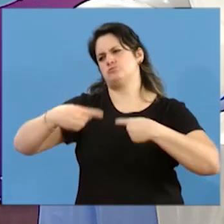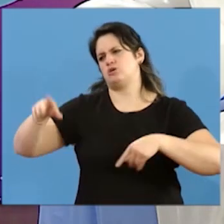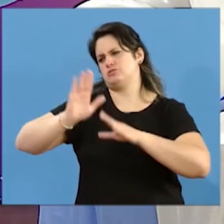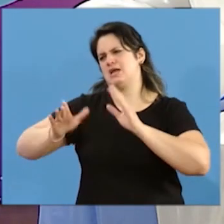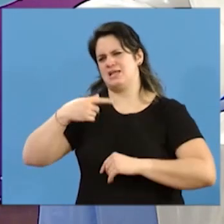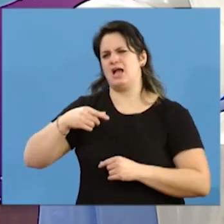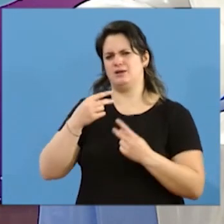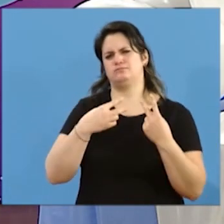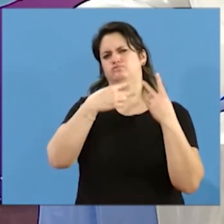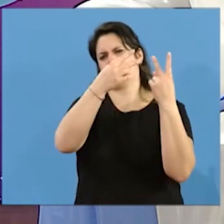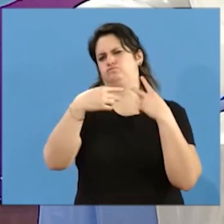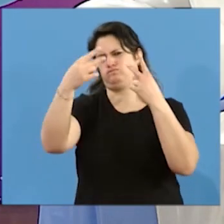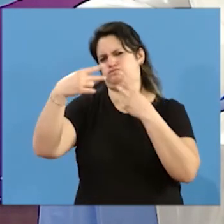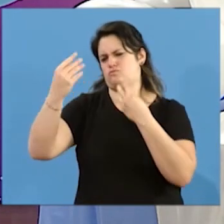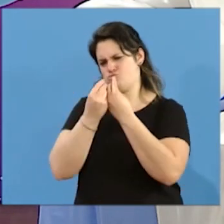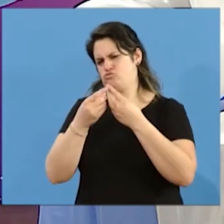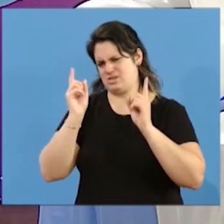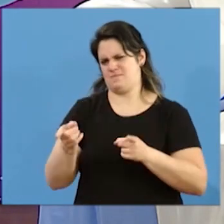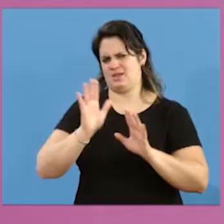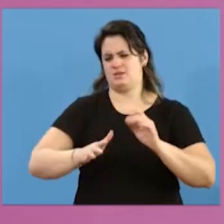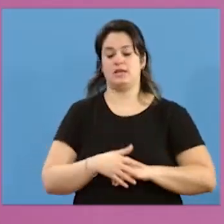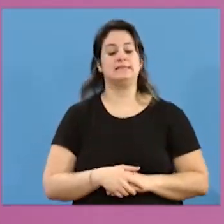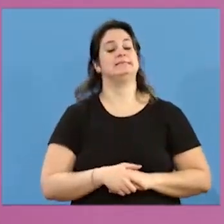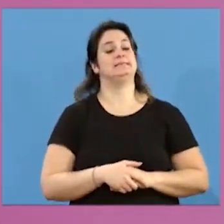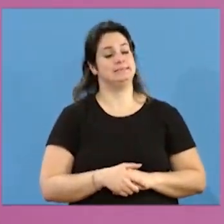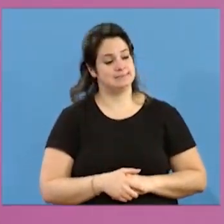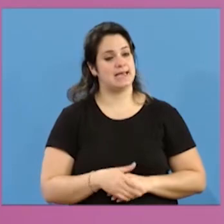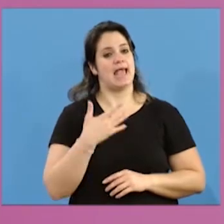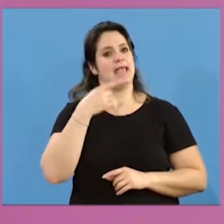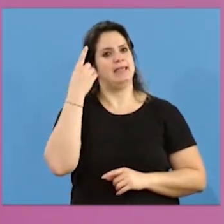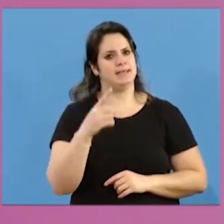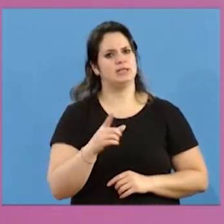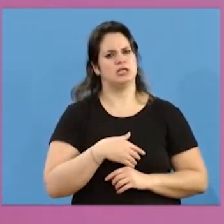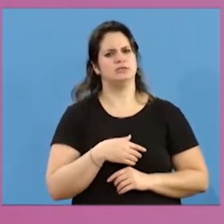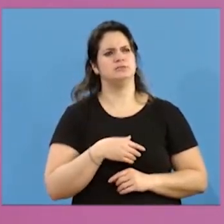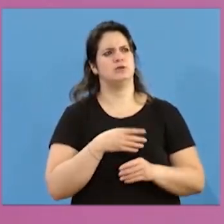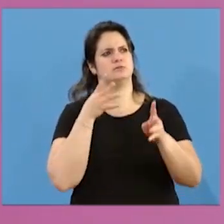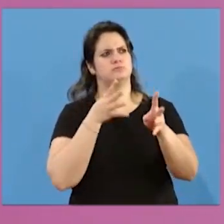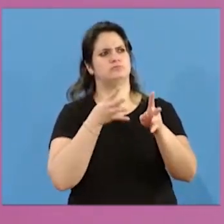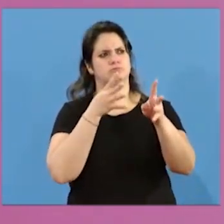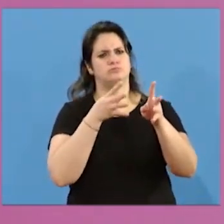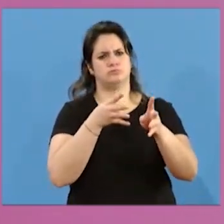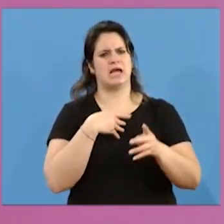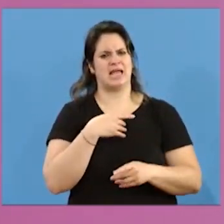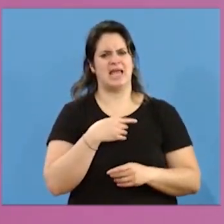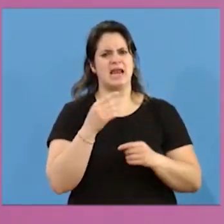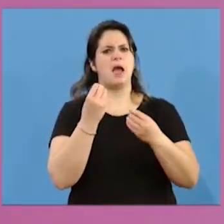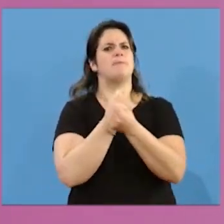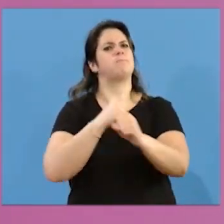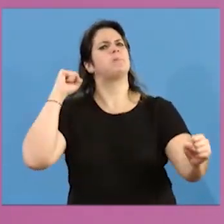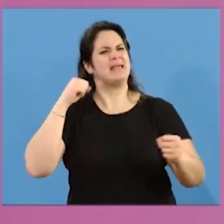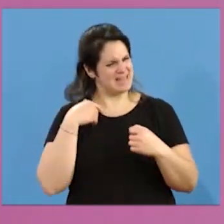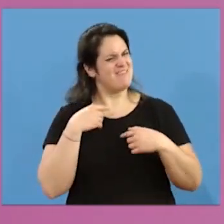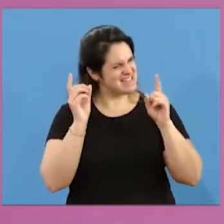muchas otras expediciones realizó. Ah, entonces peleó en las guerras por la